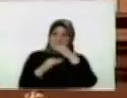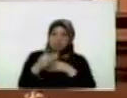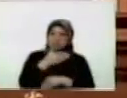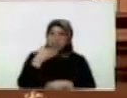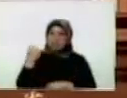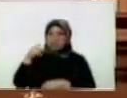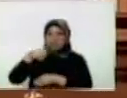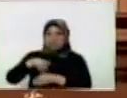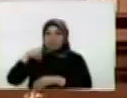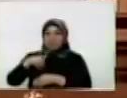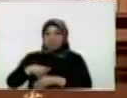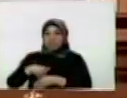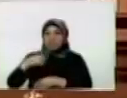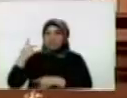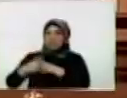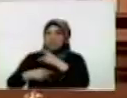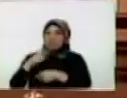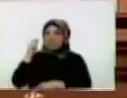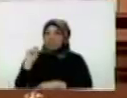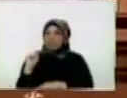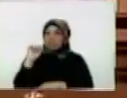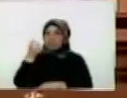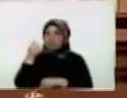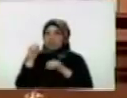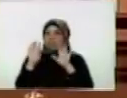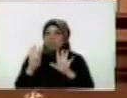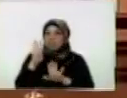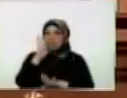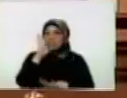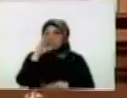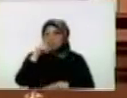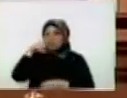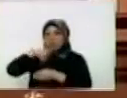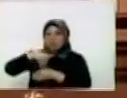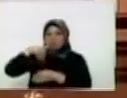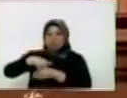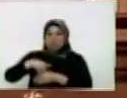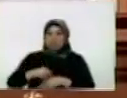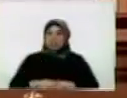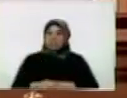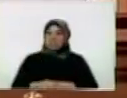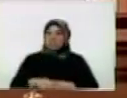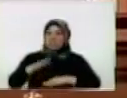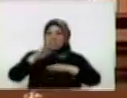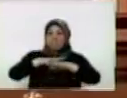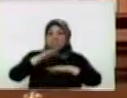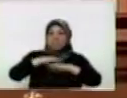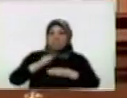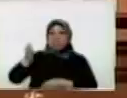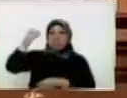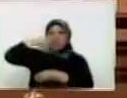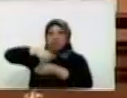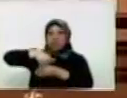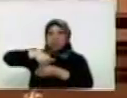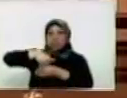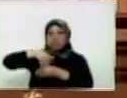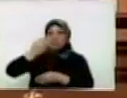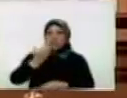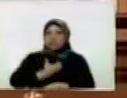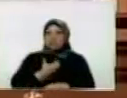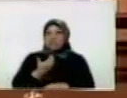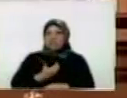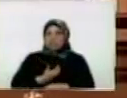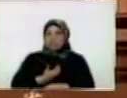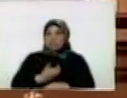a gobernadores y ganamos 19 de 23 gobernaciones. Llamamos a elecciones de alcaldías